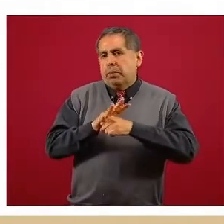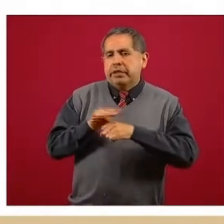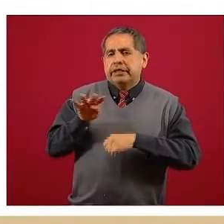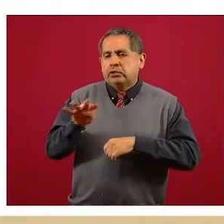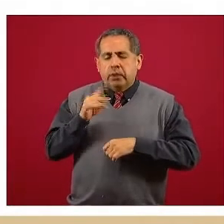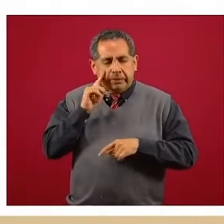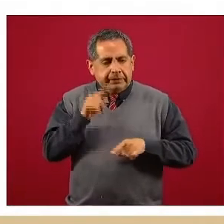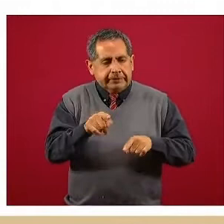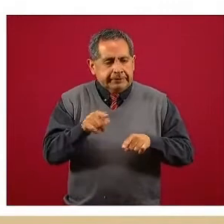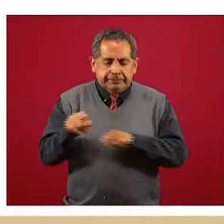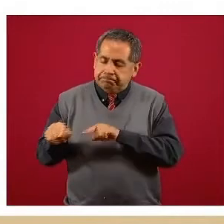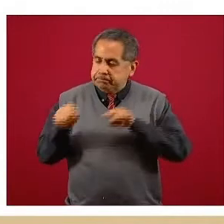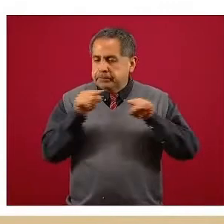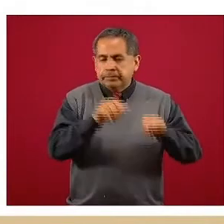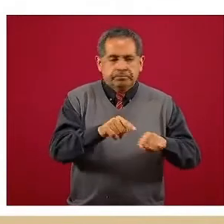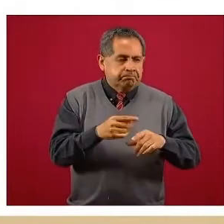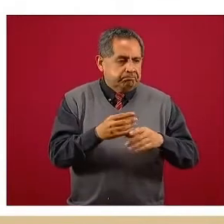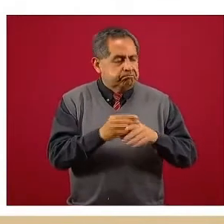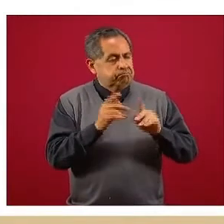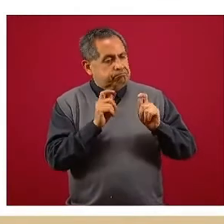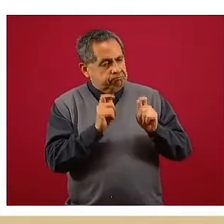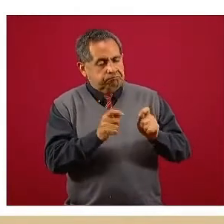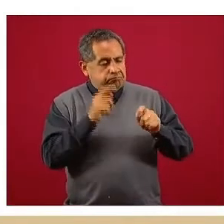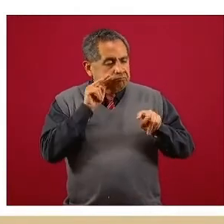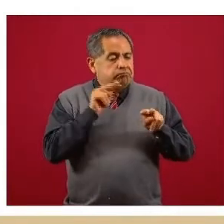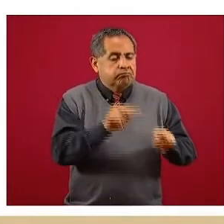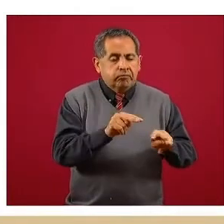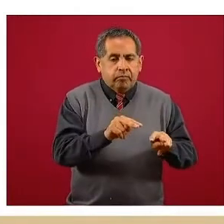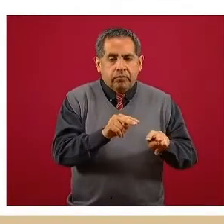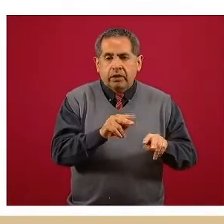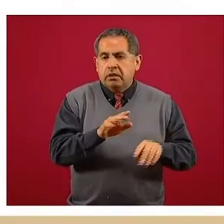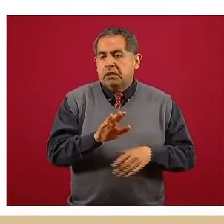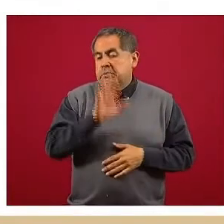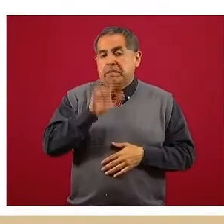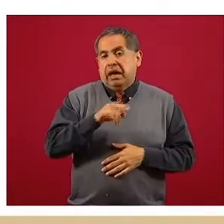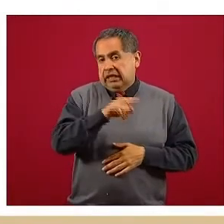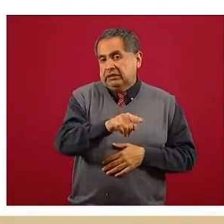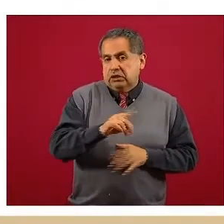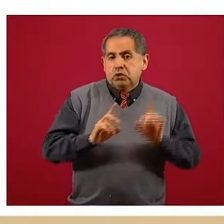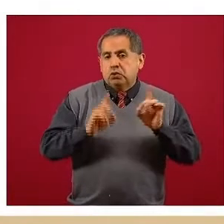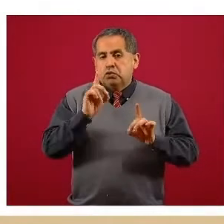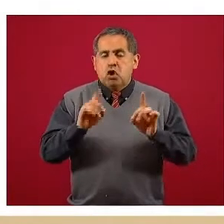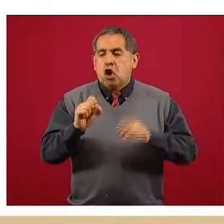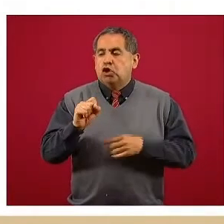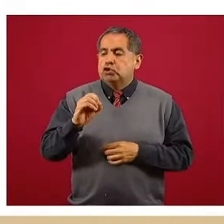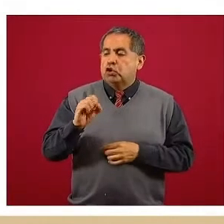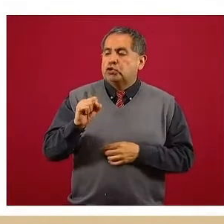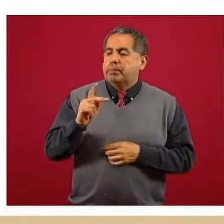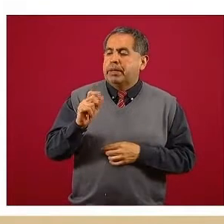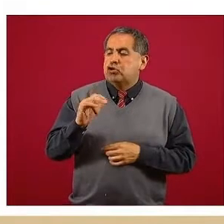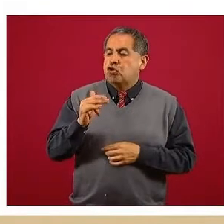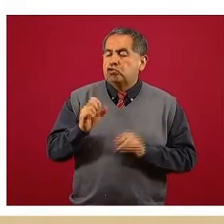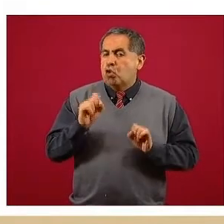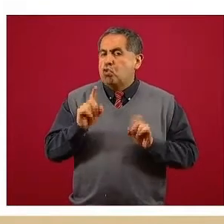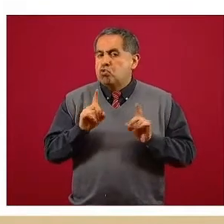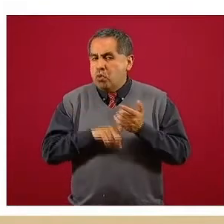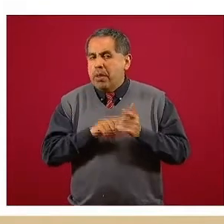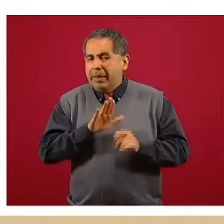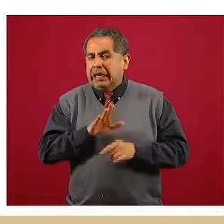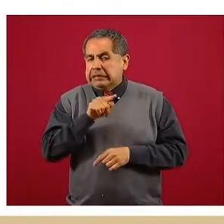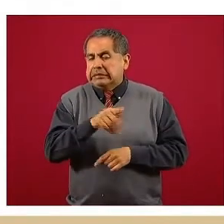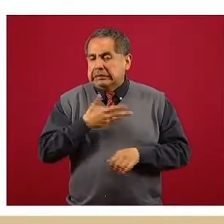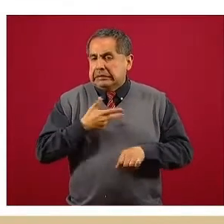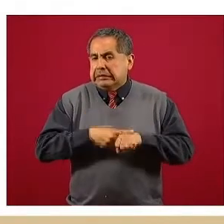tanto fueron en su momento clasificadas todas ellas como casos sospechosos. En la medida que han pasado las